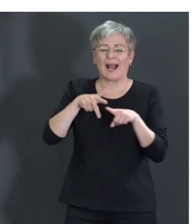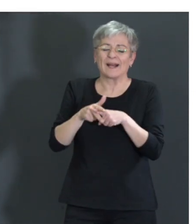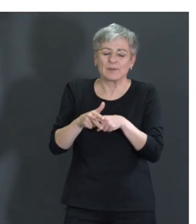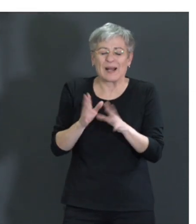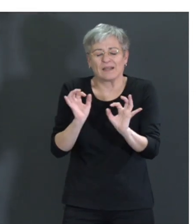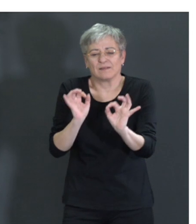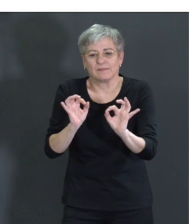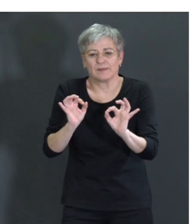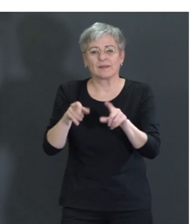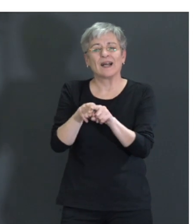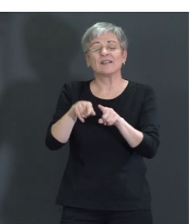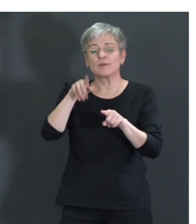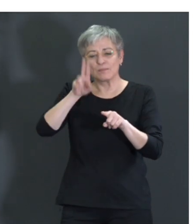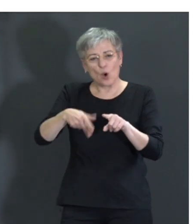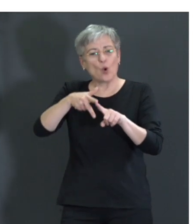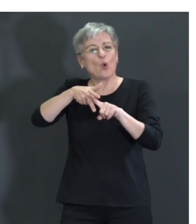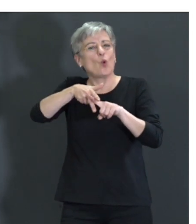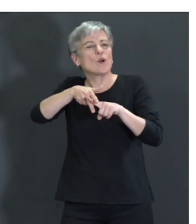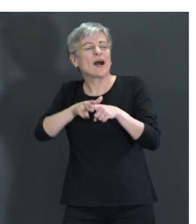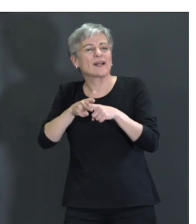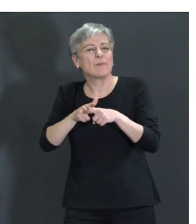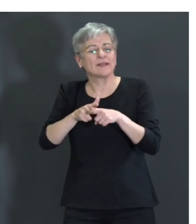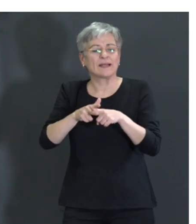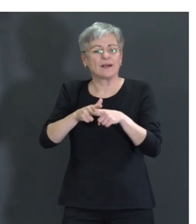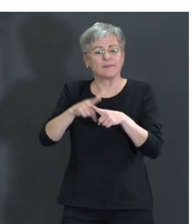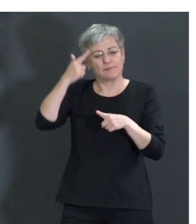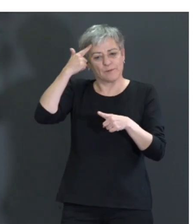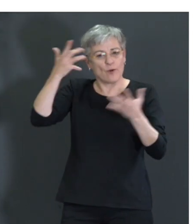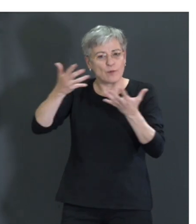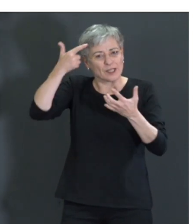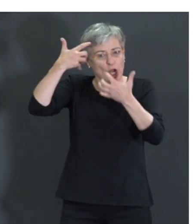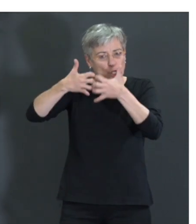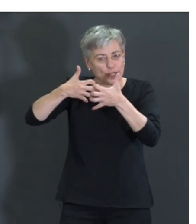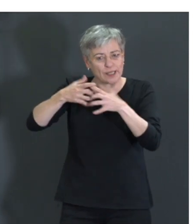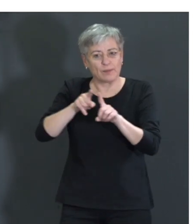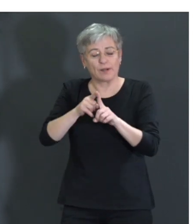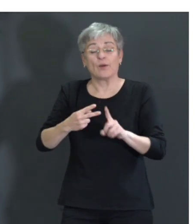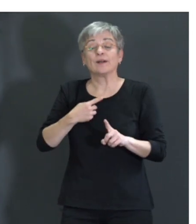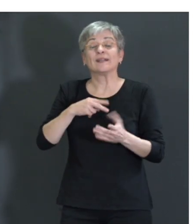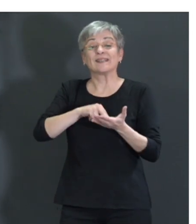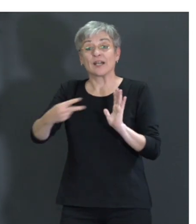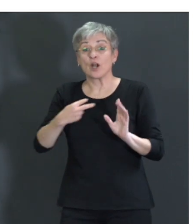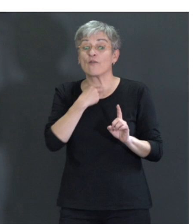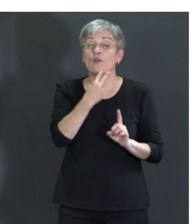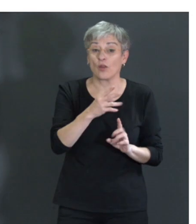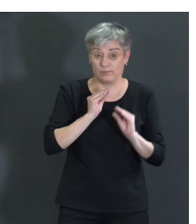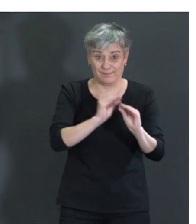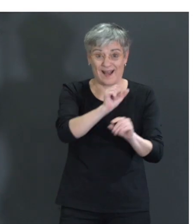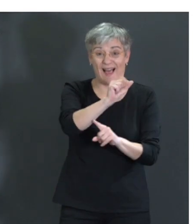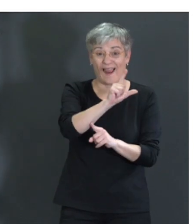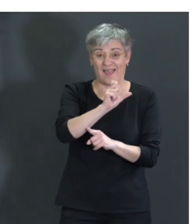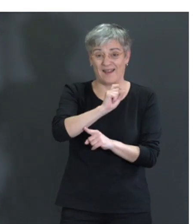Lo que es la skill es una herramienta de estimulación cognitiva que aplica la tecnología por voz de Alexa, ¿de